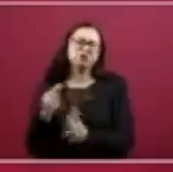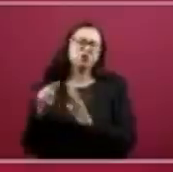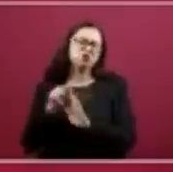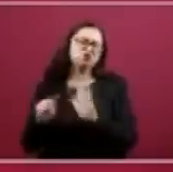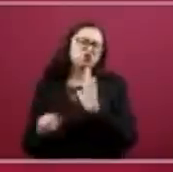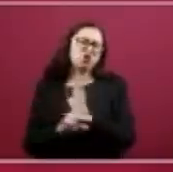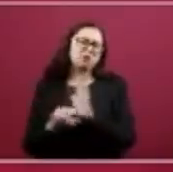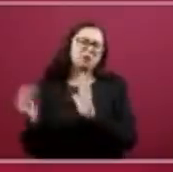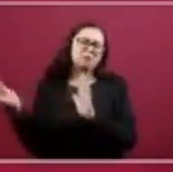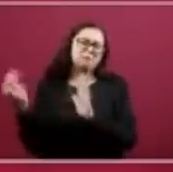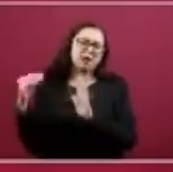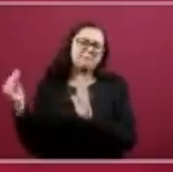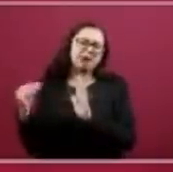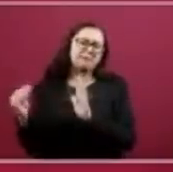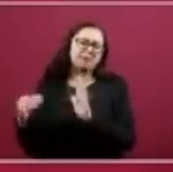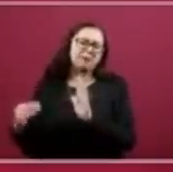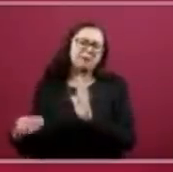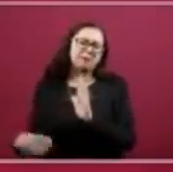Entonces,